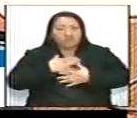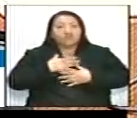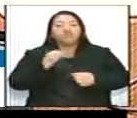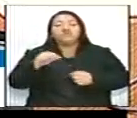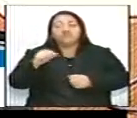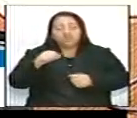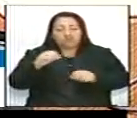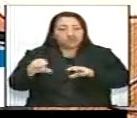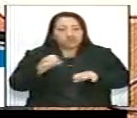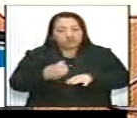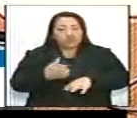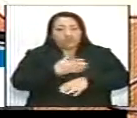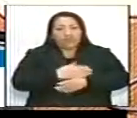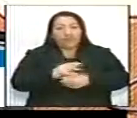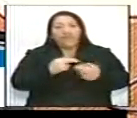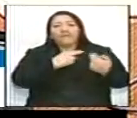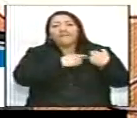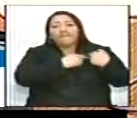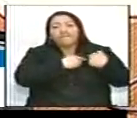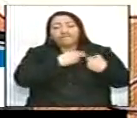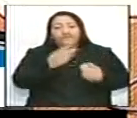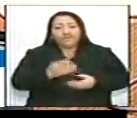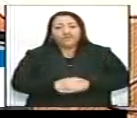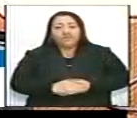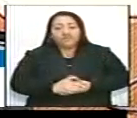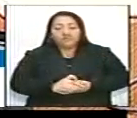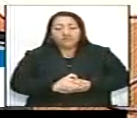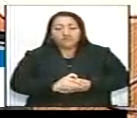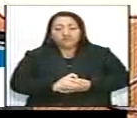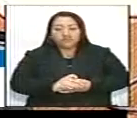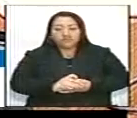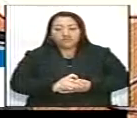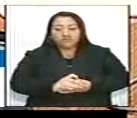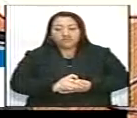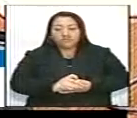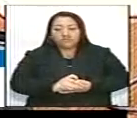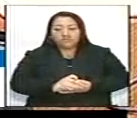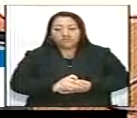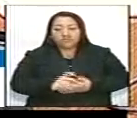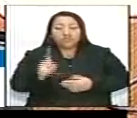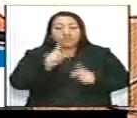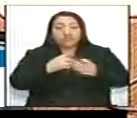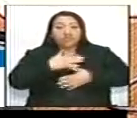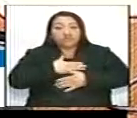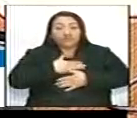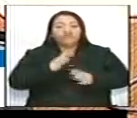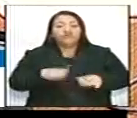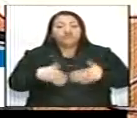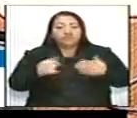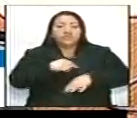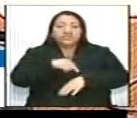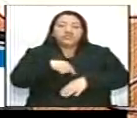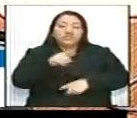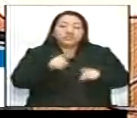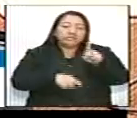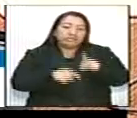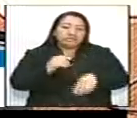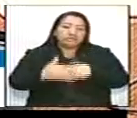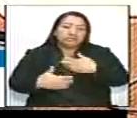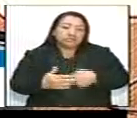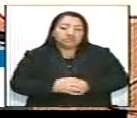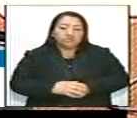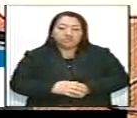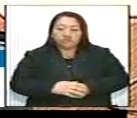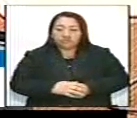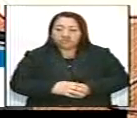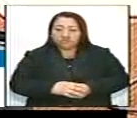habido, digamos, responsabilidades y también algunas de nuestra parte que han podido demorar algunos procesos y las